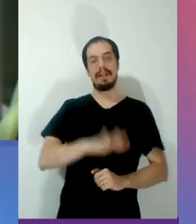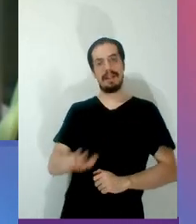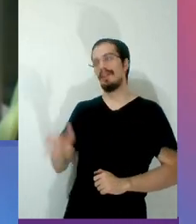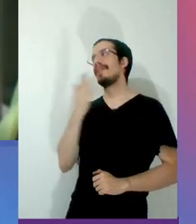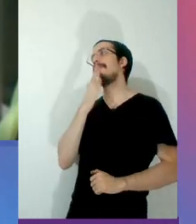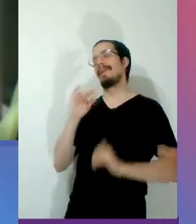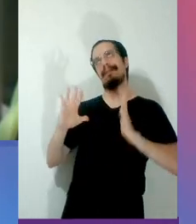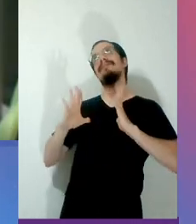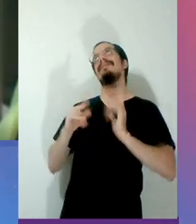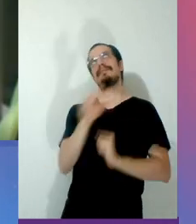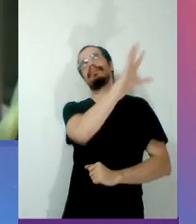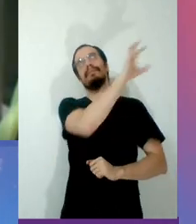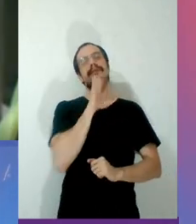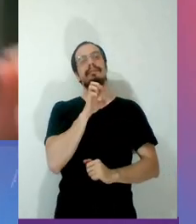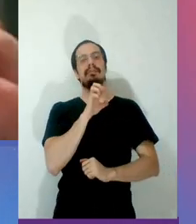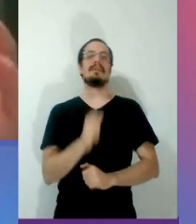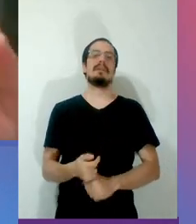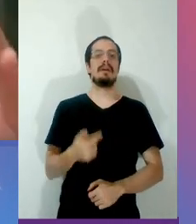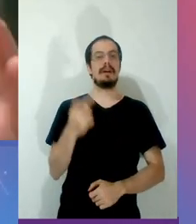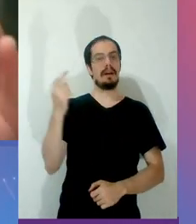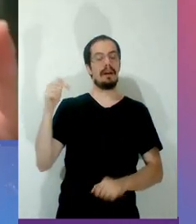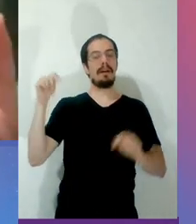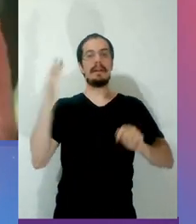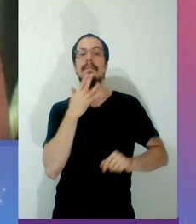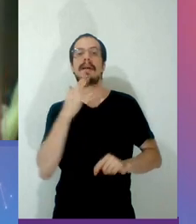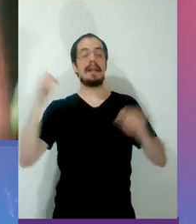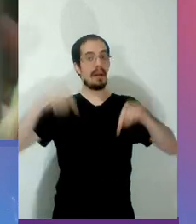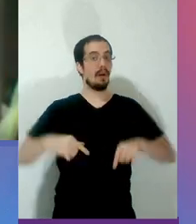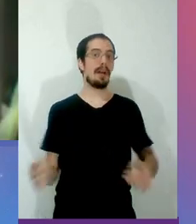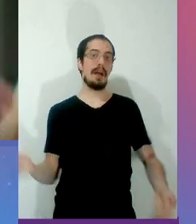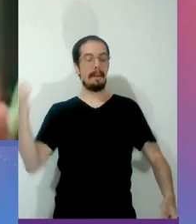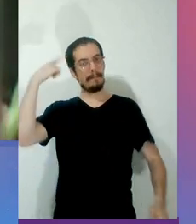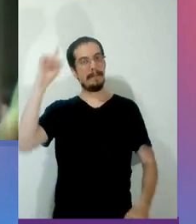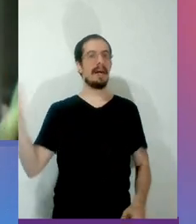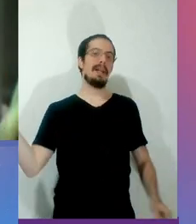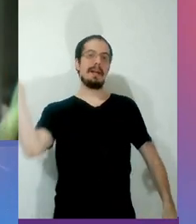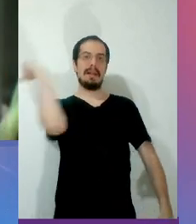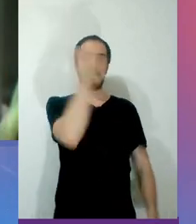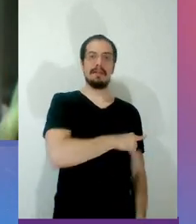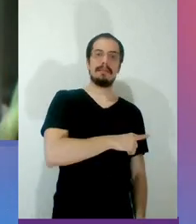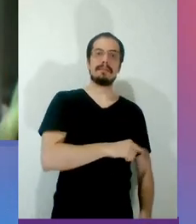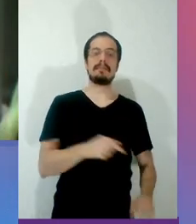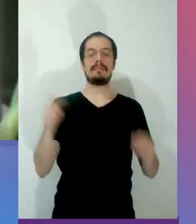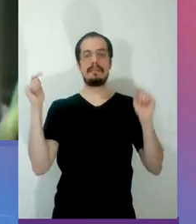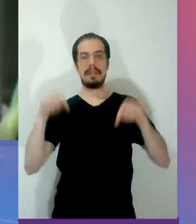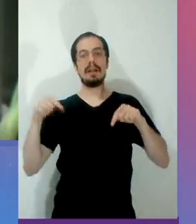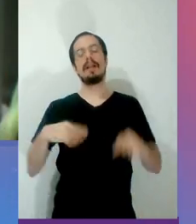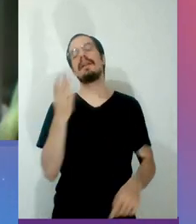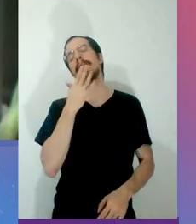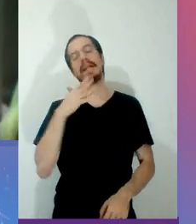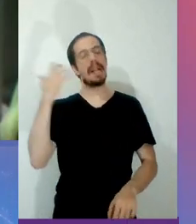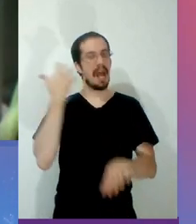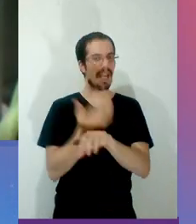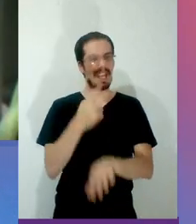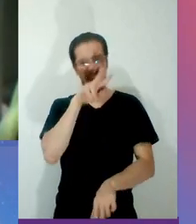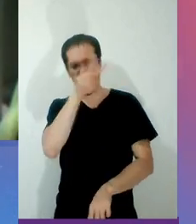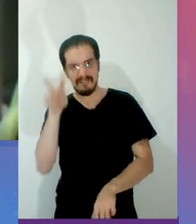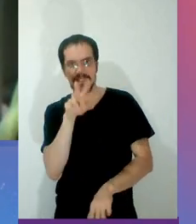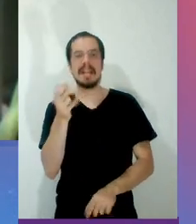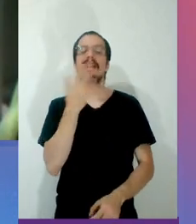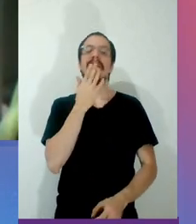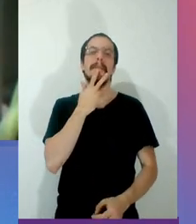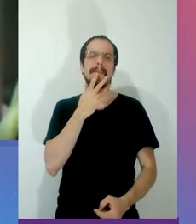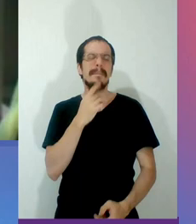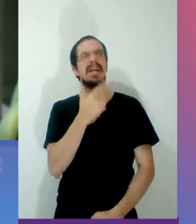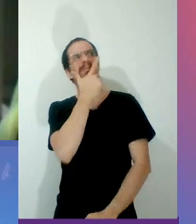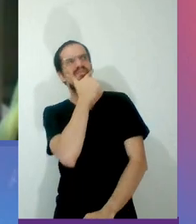creo que para terminar hay que ver y cuestionarse el actual paradigma de la